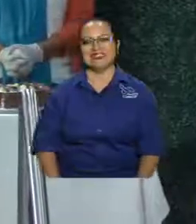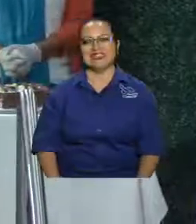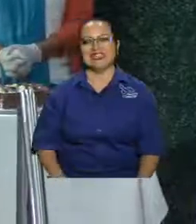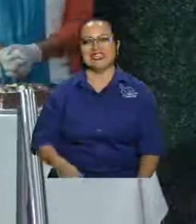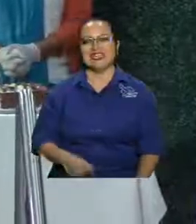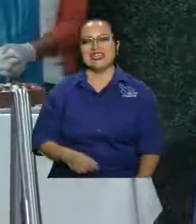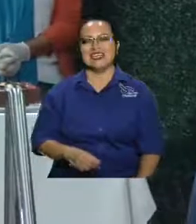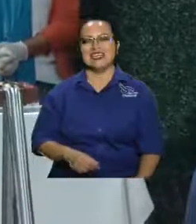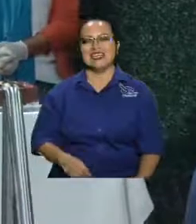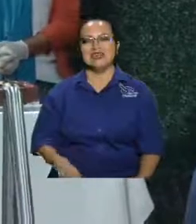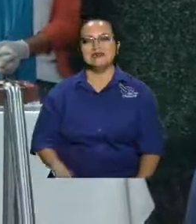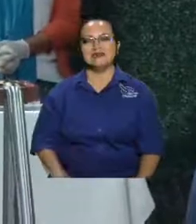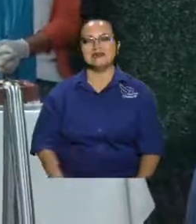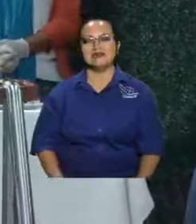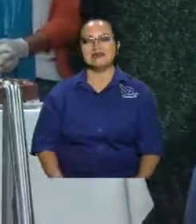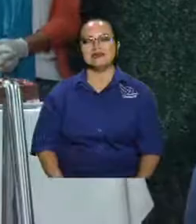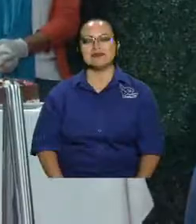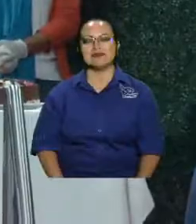Vaya. ¿Ah?